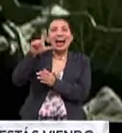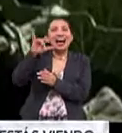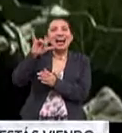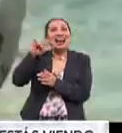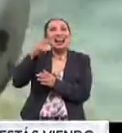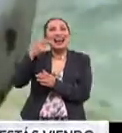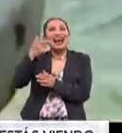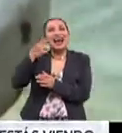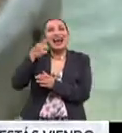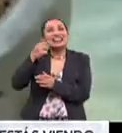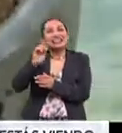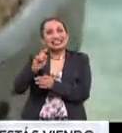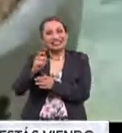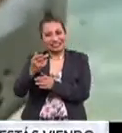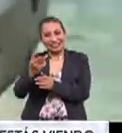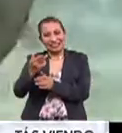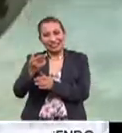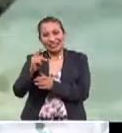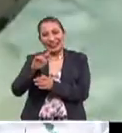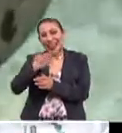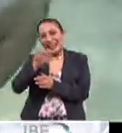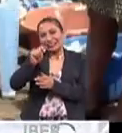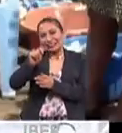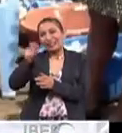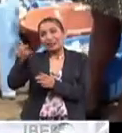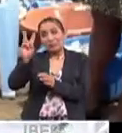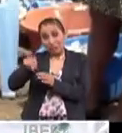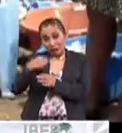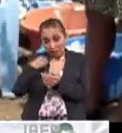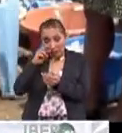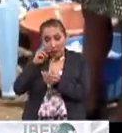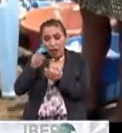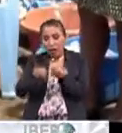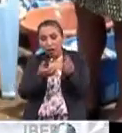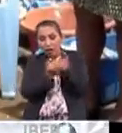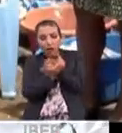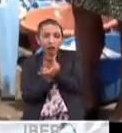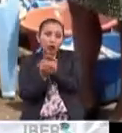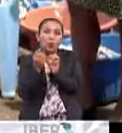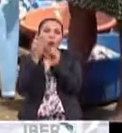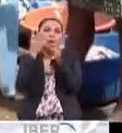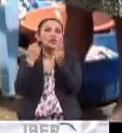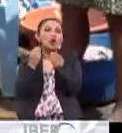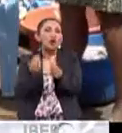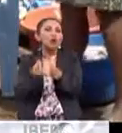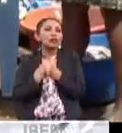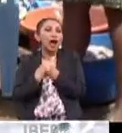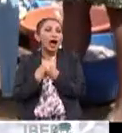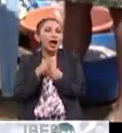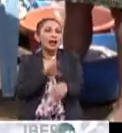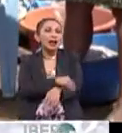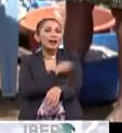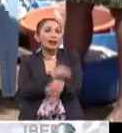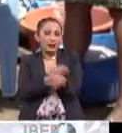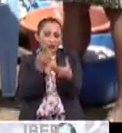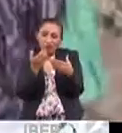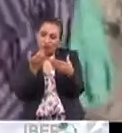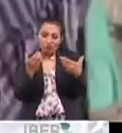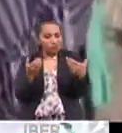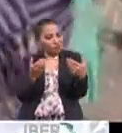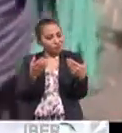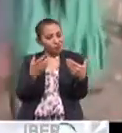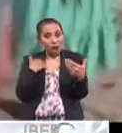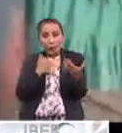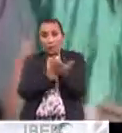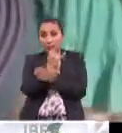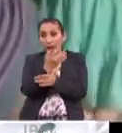ver cuánto es lo que tiene en verdad el aporte menor que nos está dando, y con base a eso tomar una decisión,